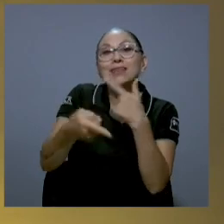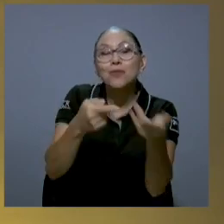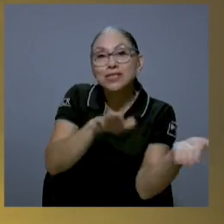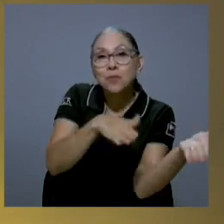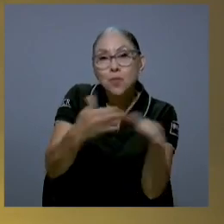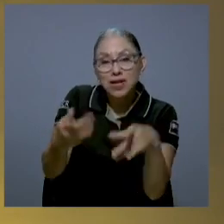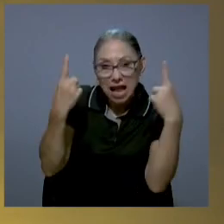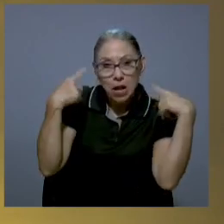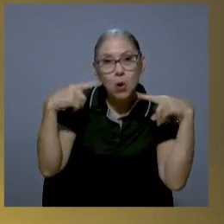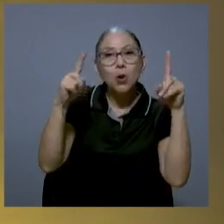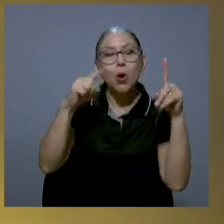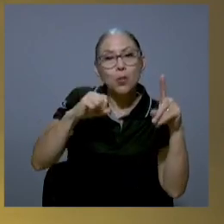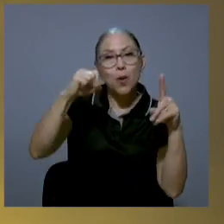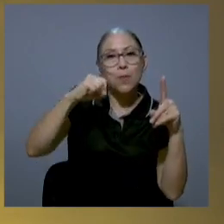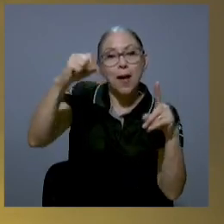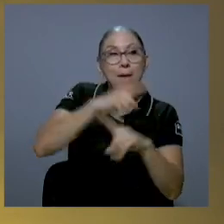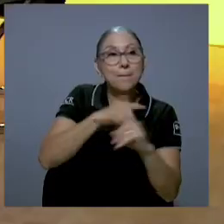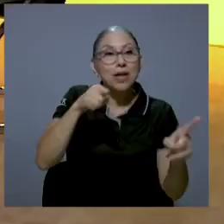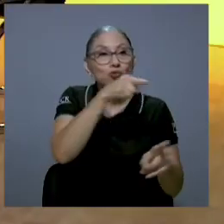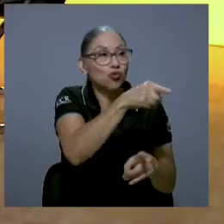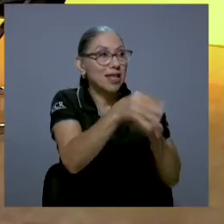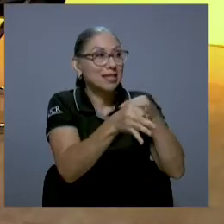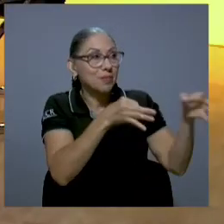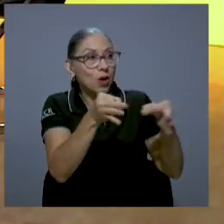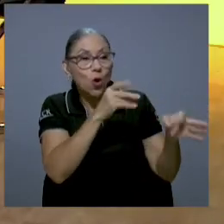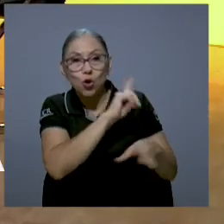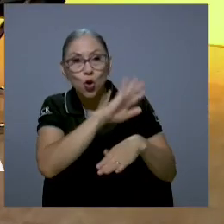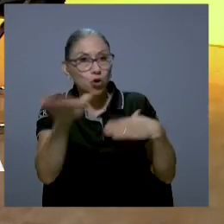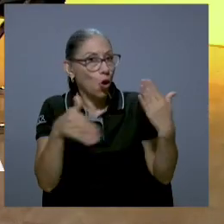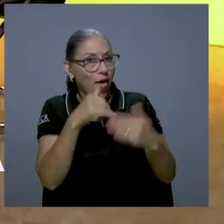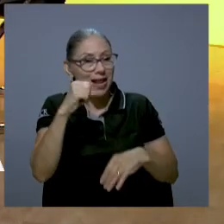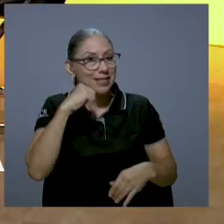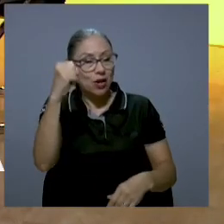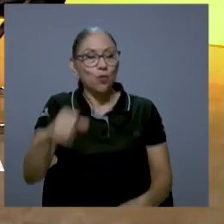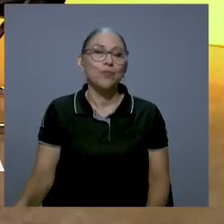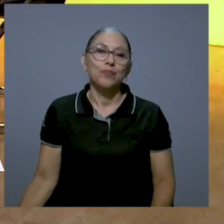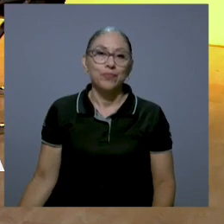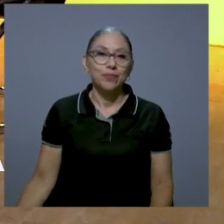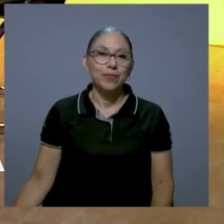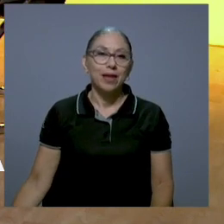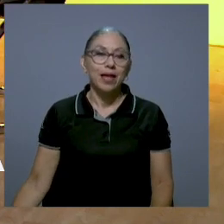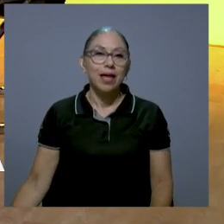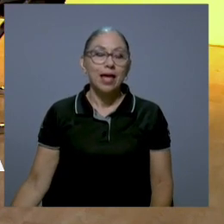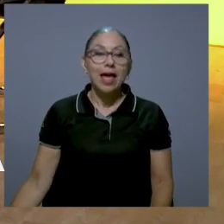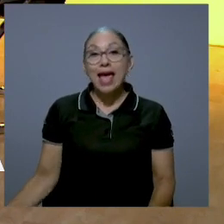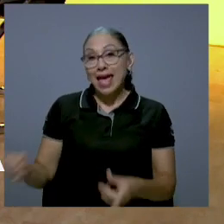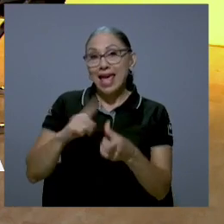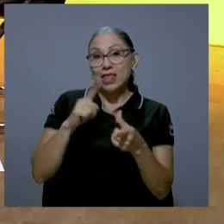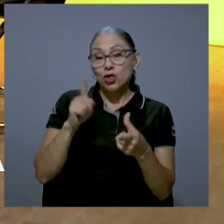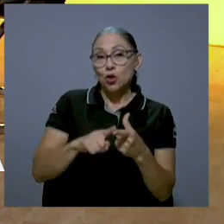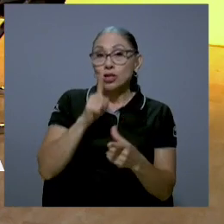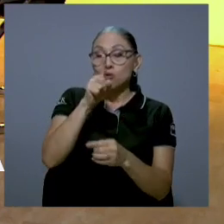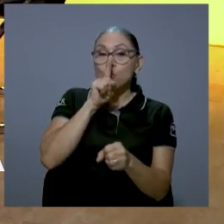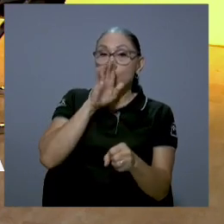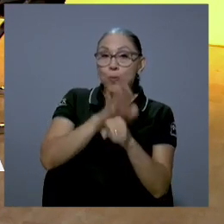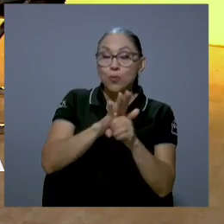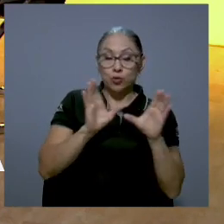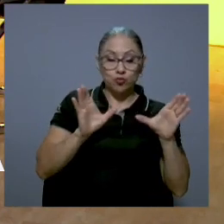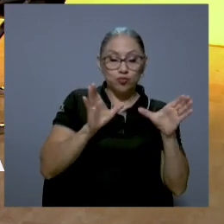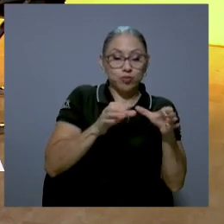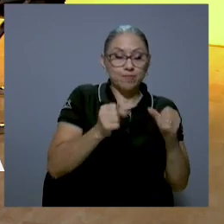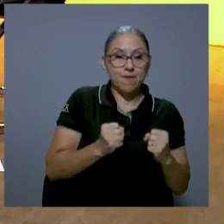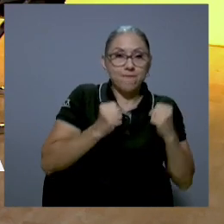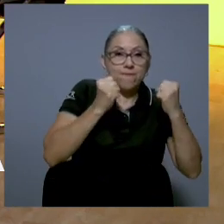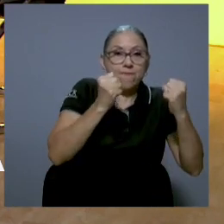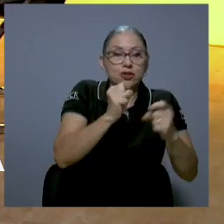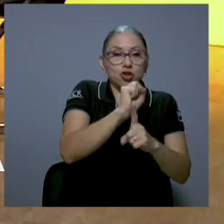explicar que no todas las ganó. Ok, entonces hubo ese compromiso entre la fuerza socialdemócrata